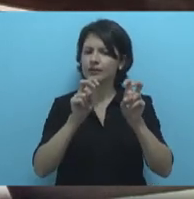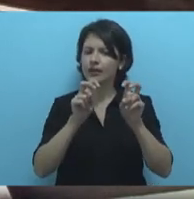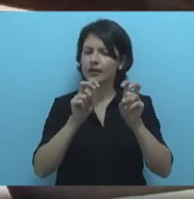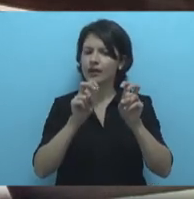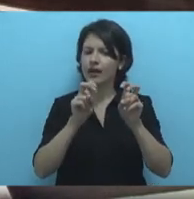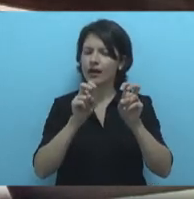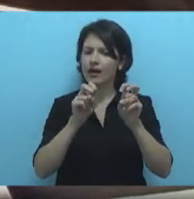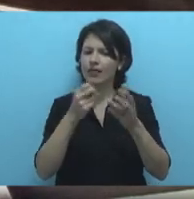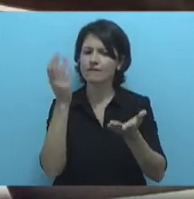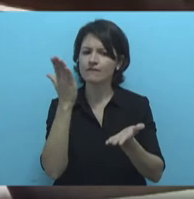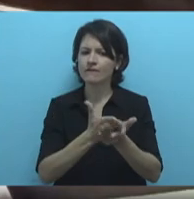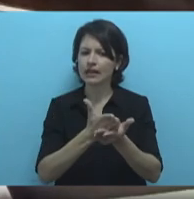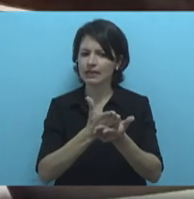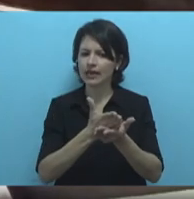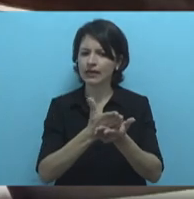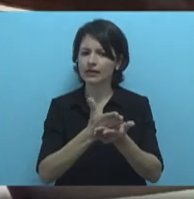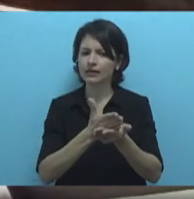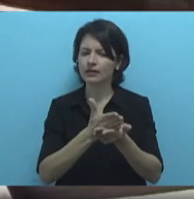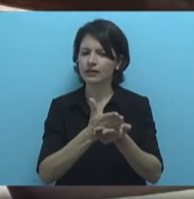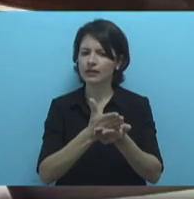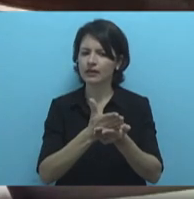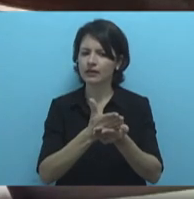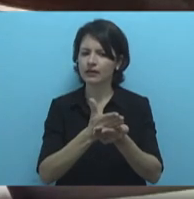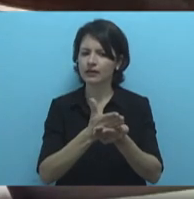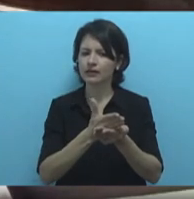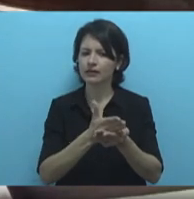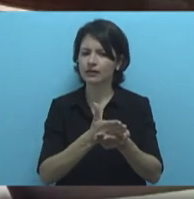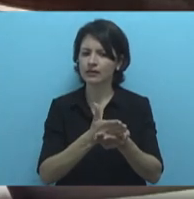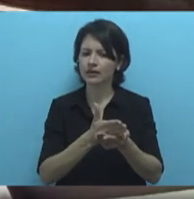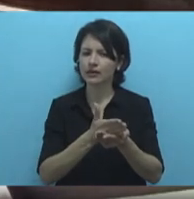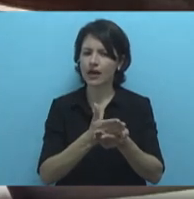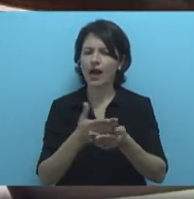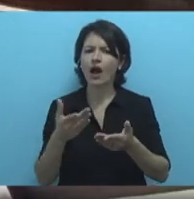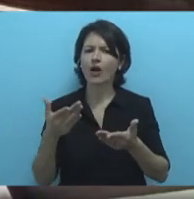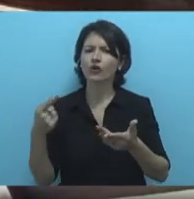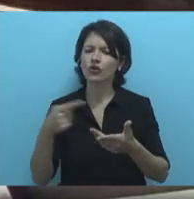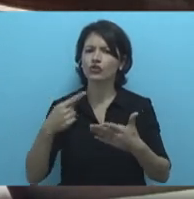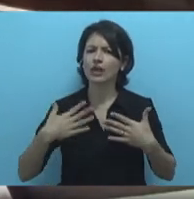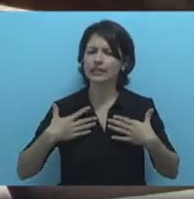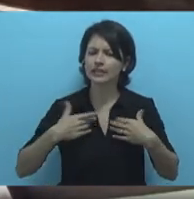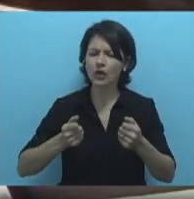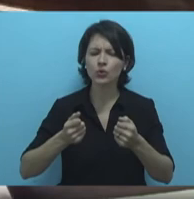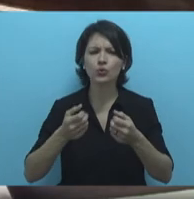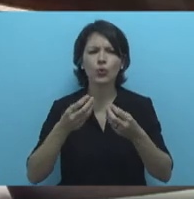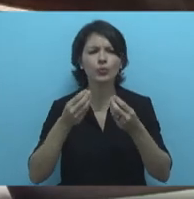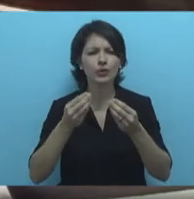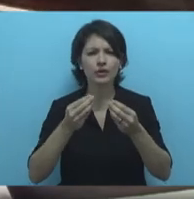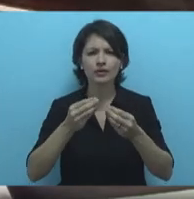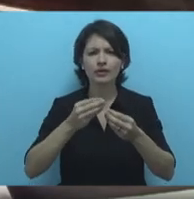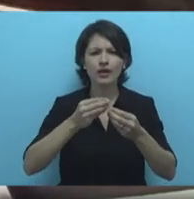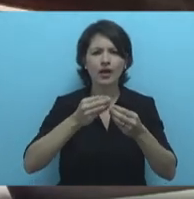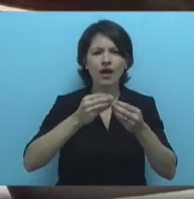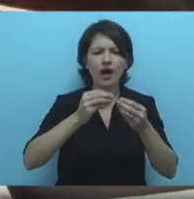falta con relación al daño a la salud a través del humo que puede provocar